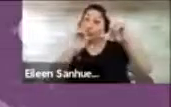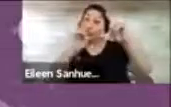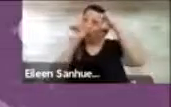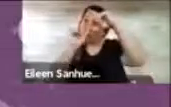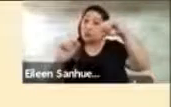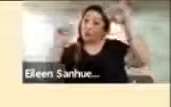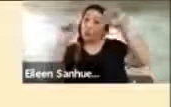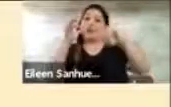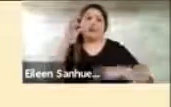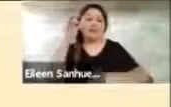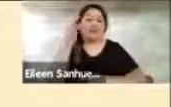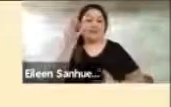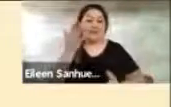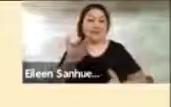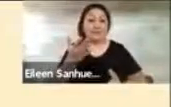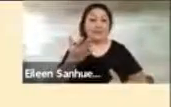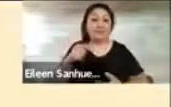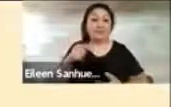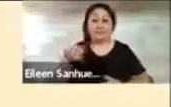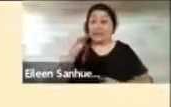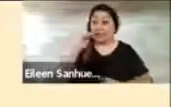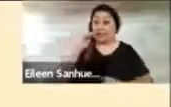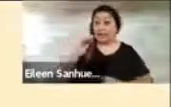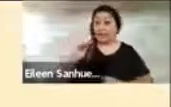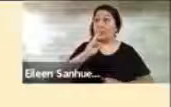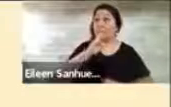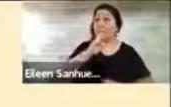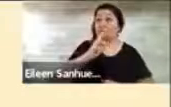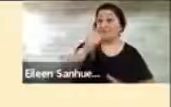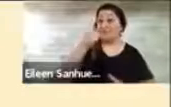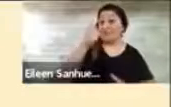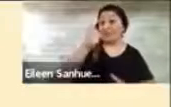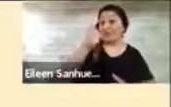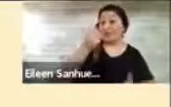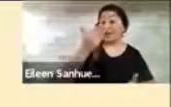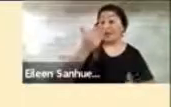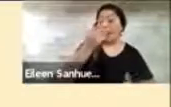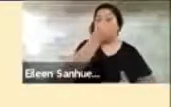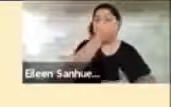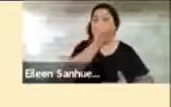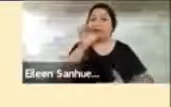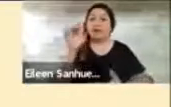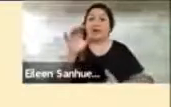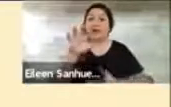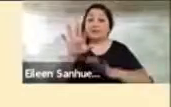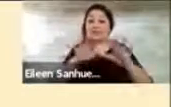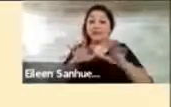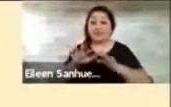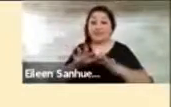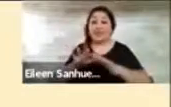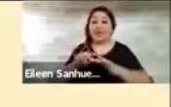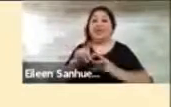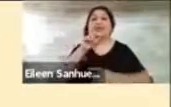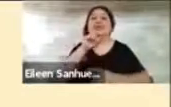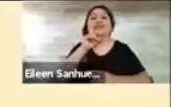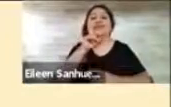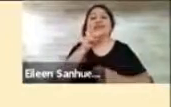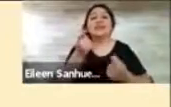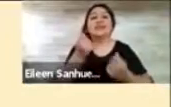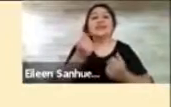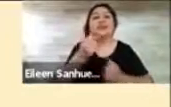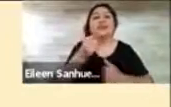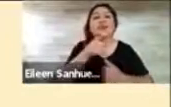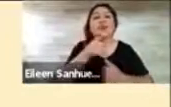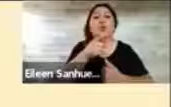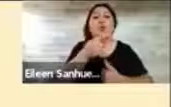Si el niño le achunta o no a cada actividad, tiene una pequeña retroalimentación. Esta